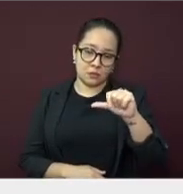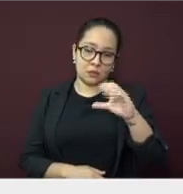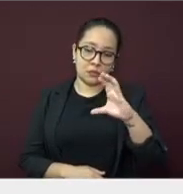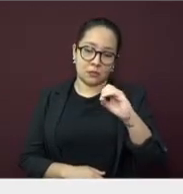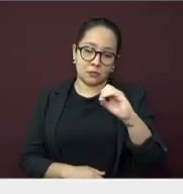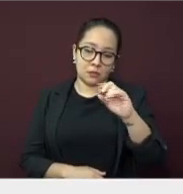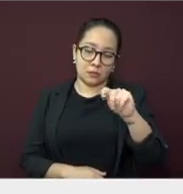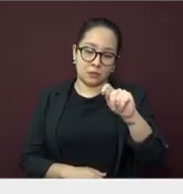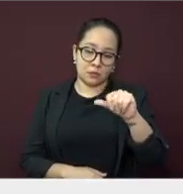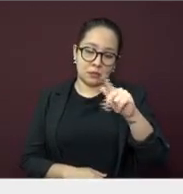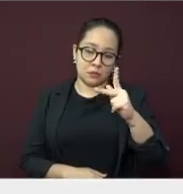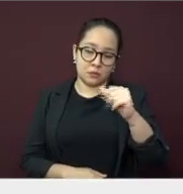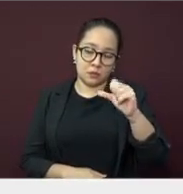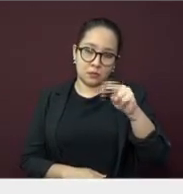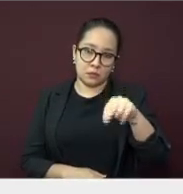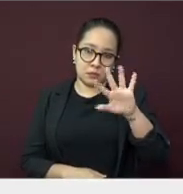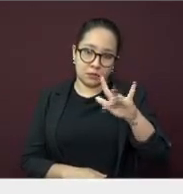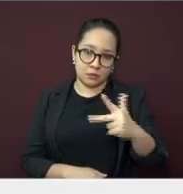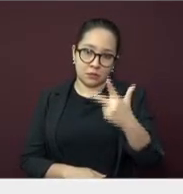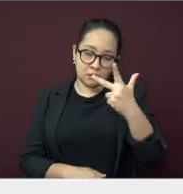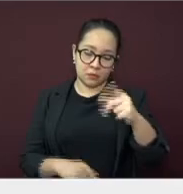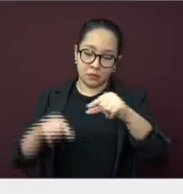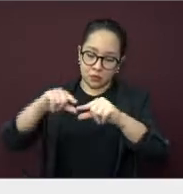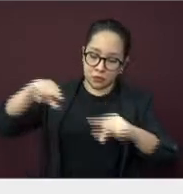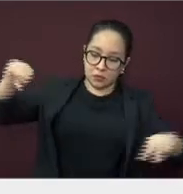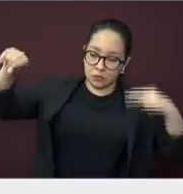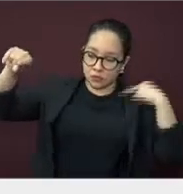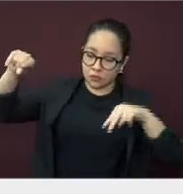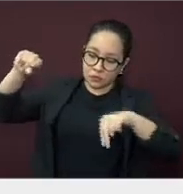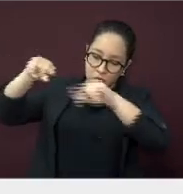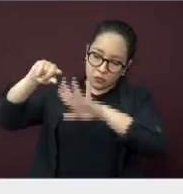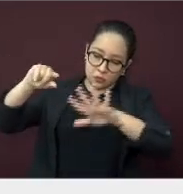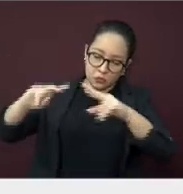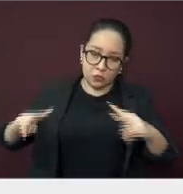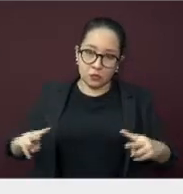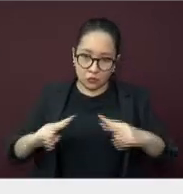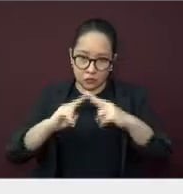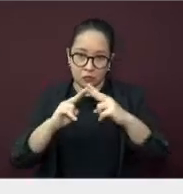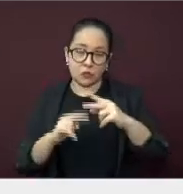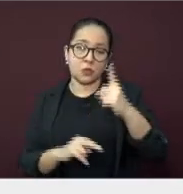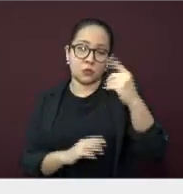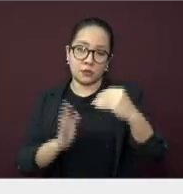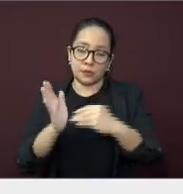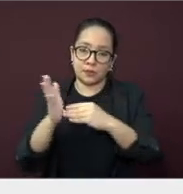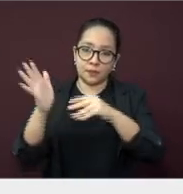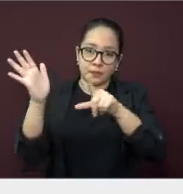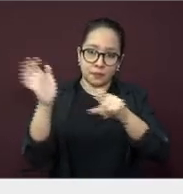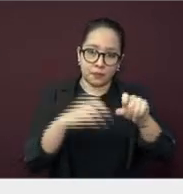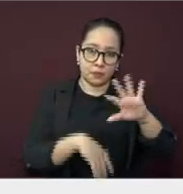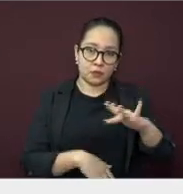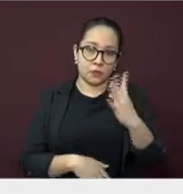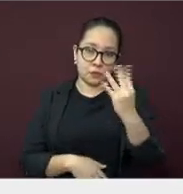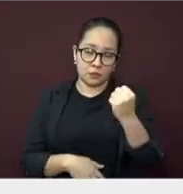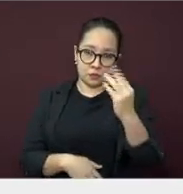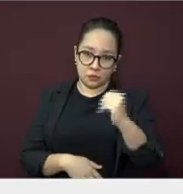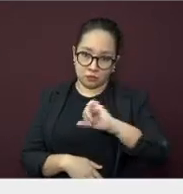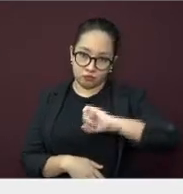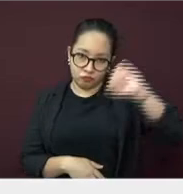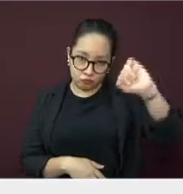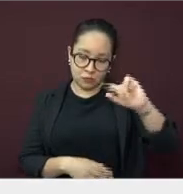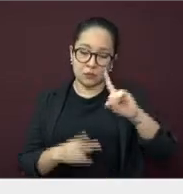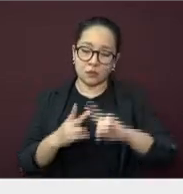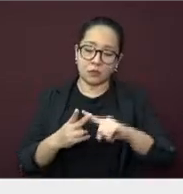58 y en el norte costa rica sigue en ascenso con 1.759 casos